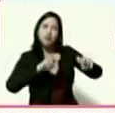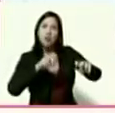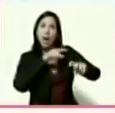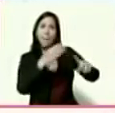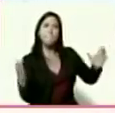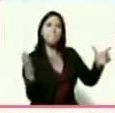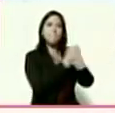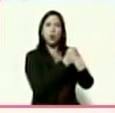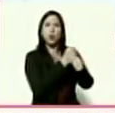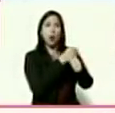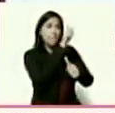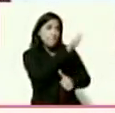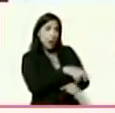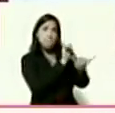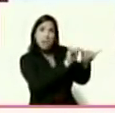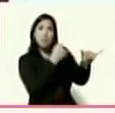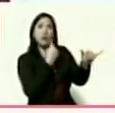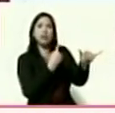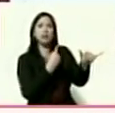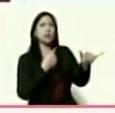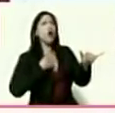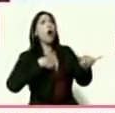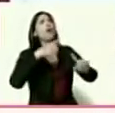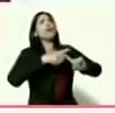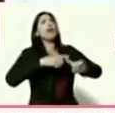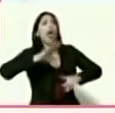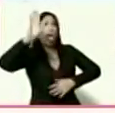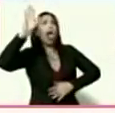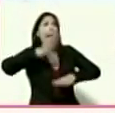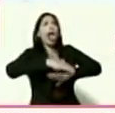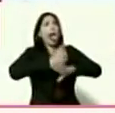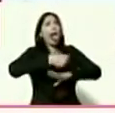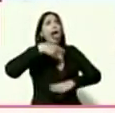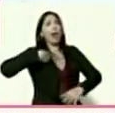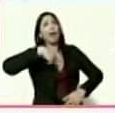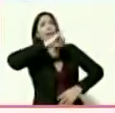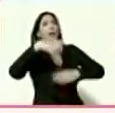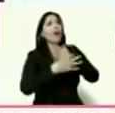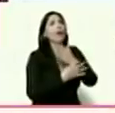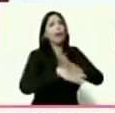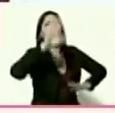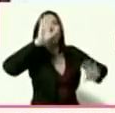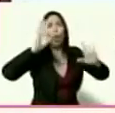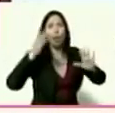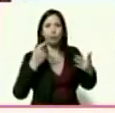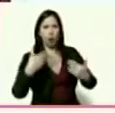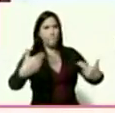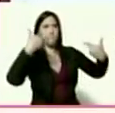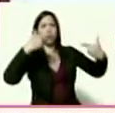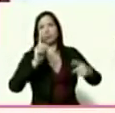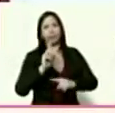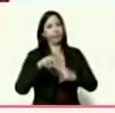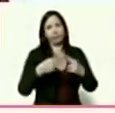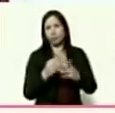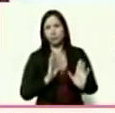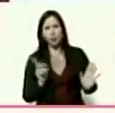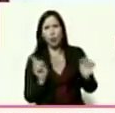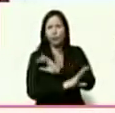que dice que él es el tío de esta persona. No era que estaba apuntado hacia él. No. Al